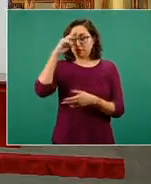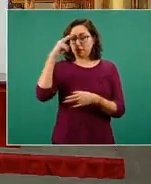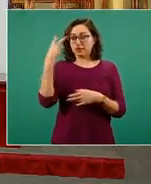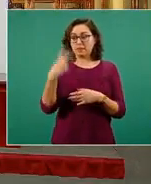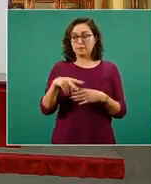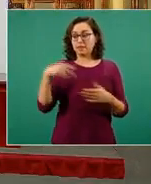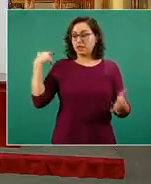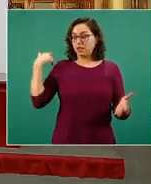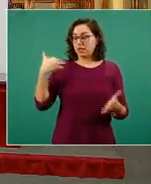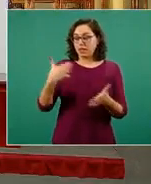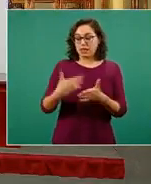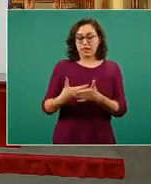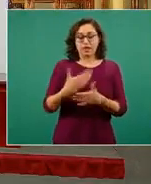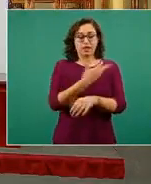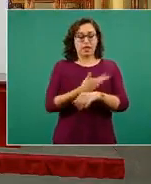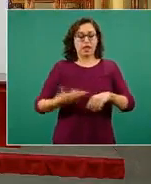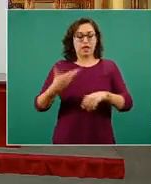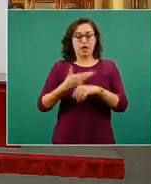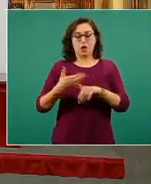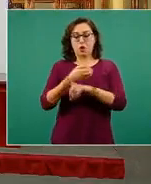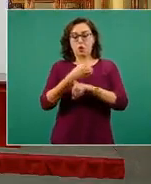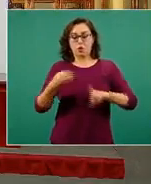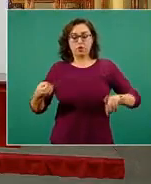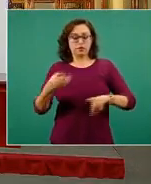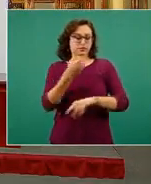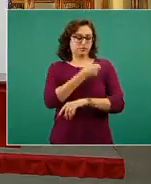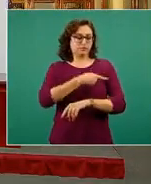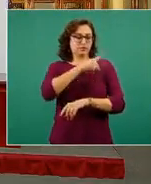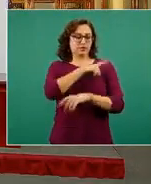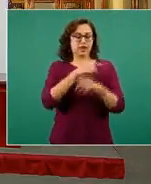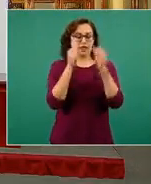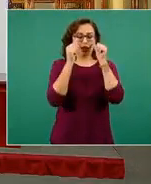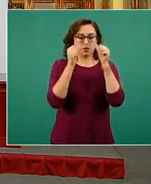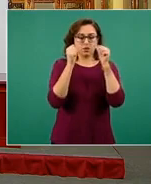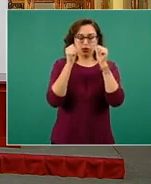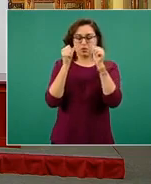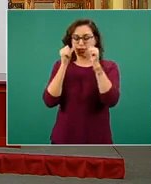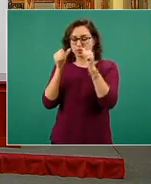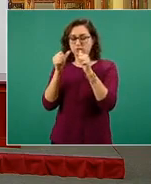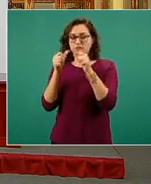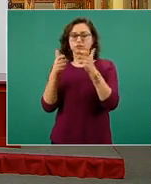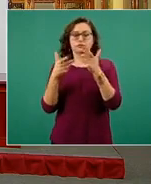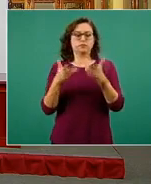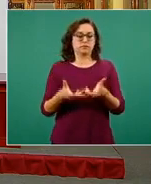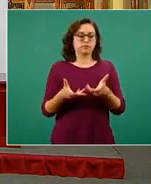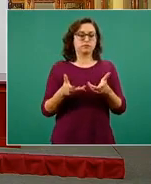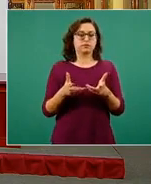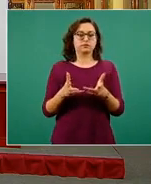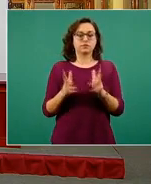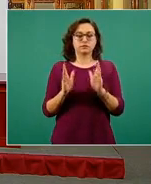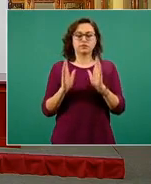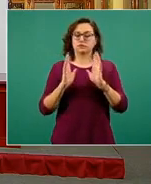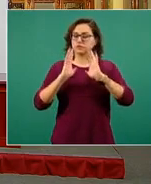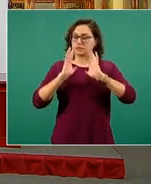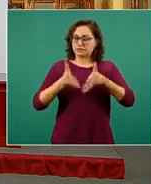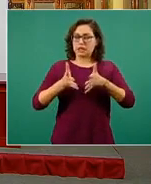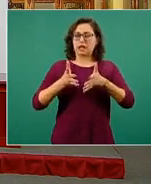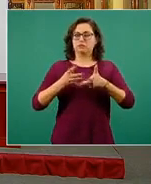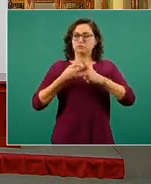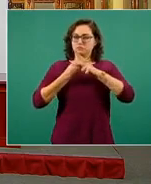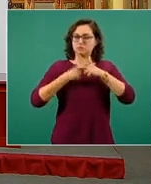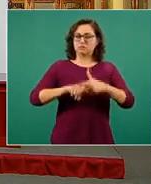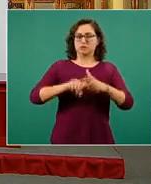para proveer servicios de salud, no solamente los que ya estaban articulándose con una modalidad, con una visión